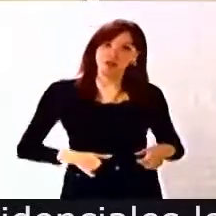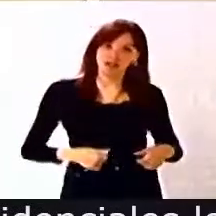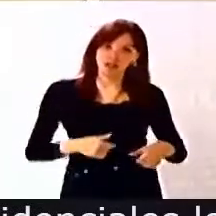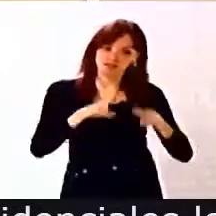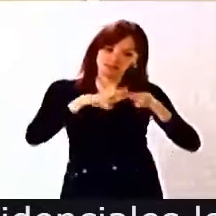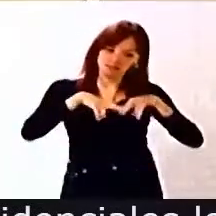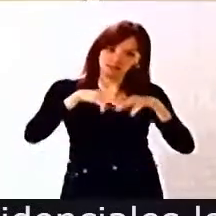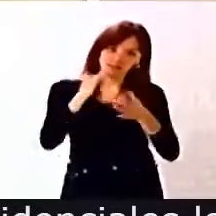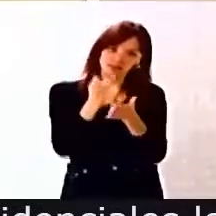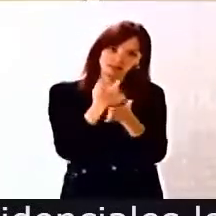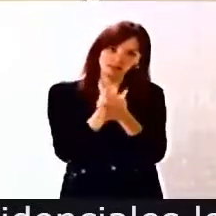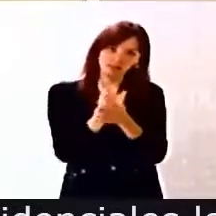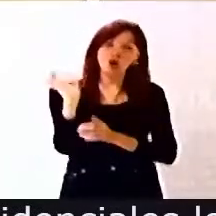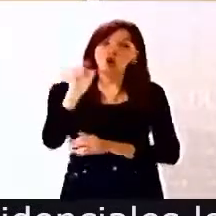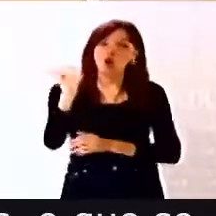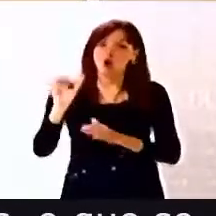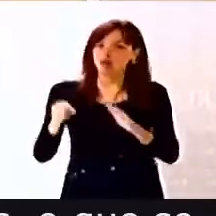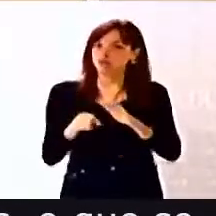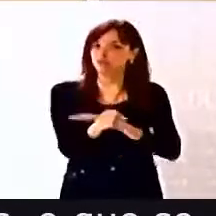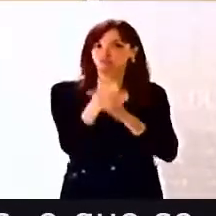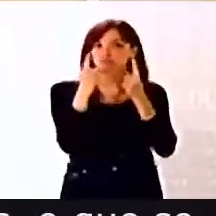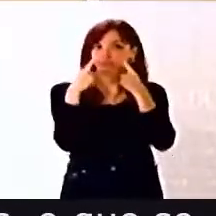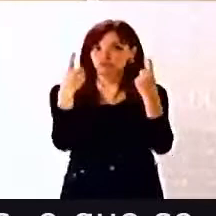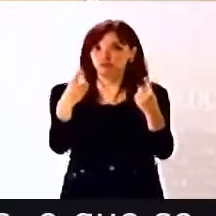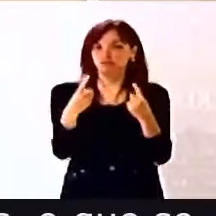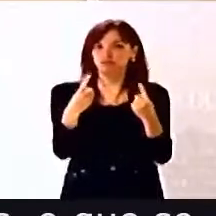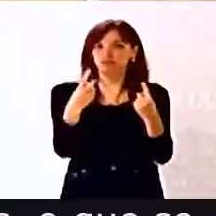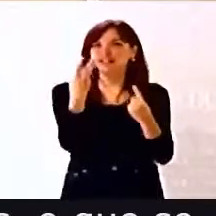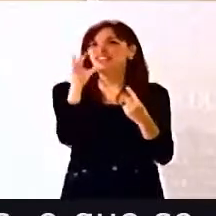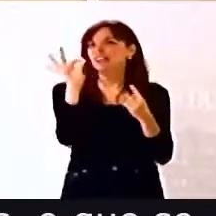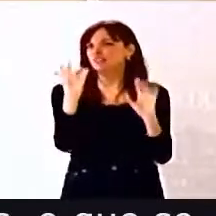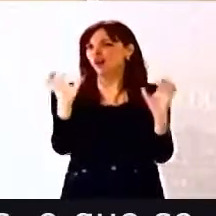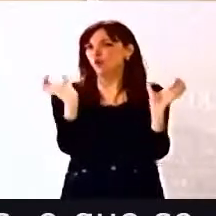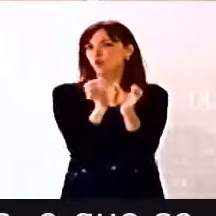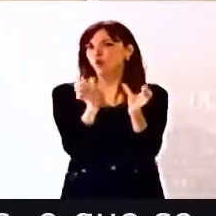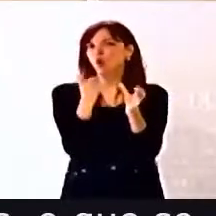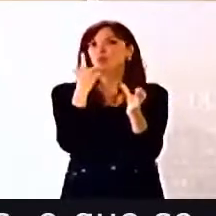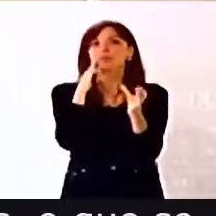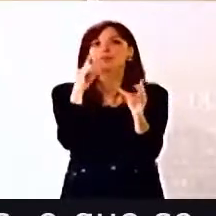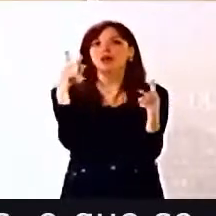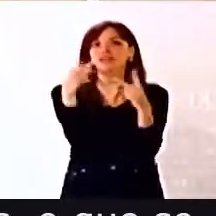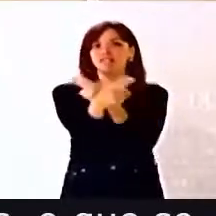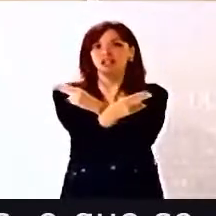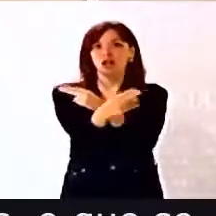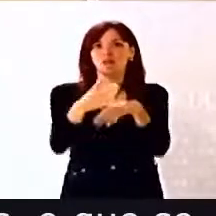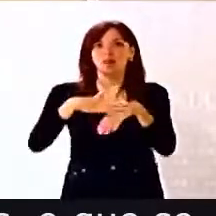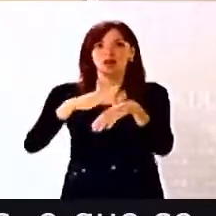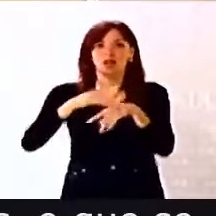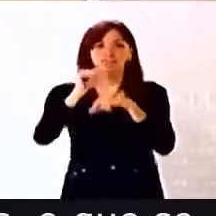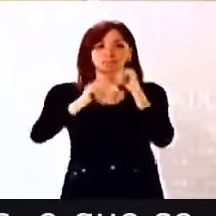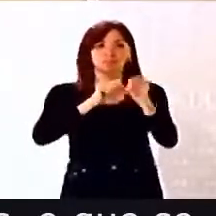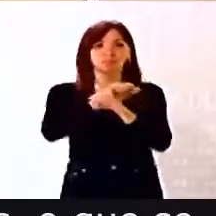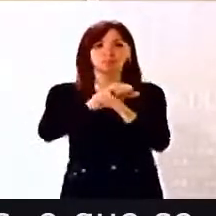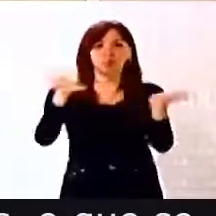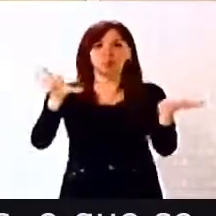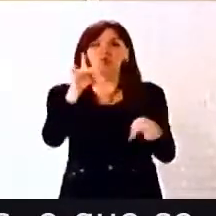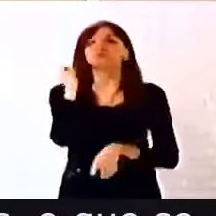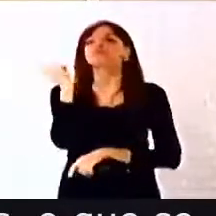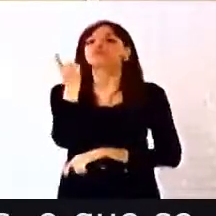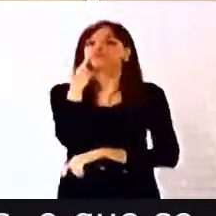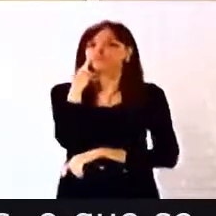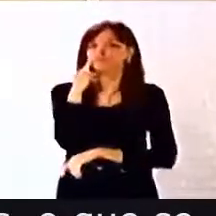o que se incorporaban al trabajo. Hasta en una treintena de ellos hemos evitado que el virus entrase, porque hemos detectado a